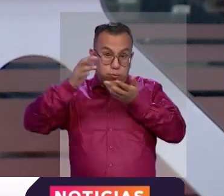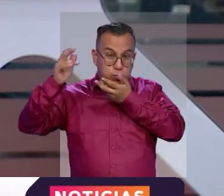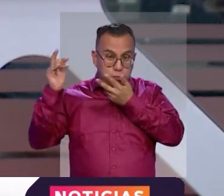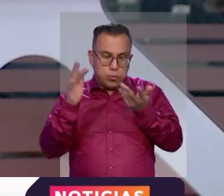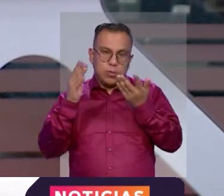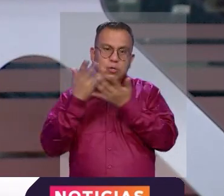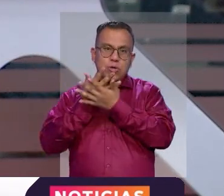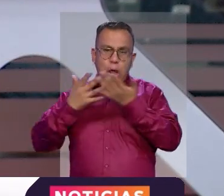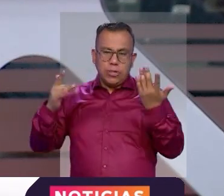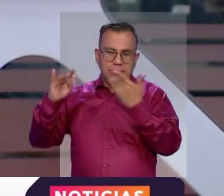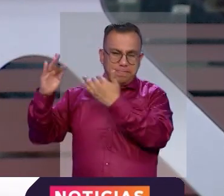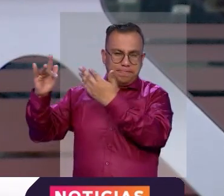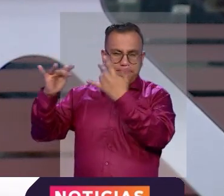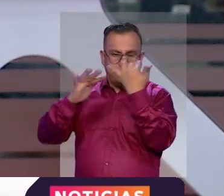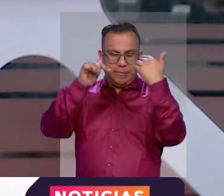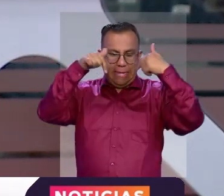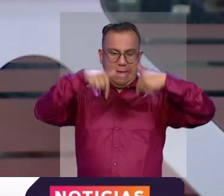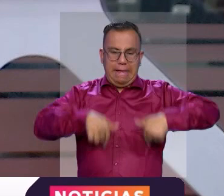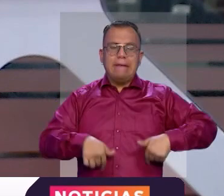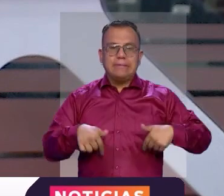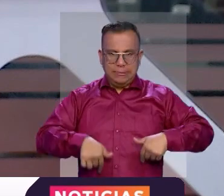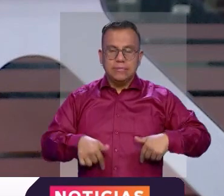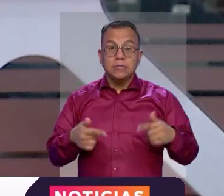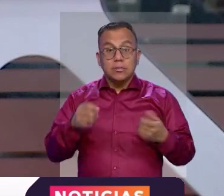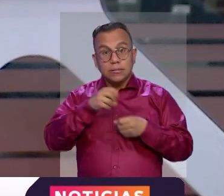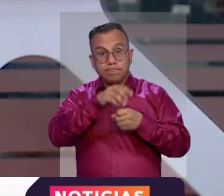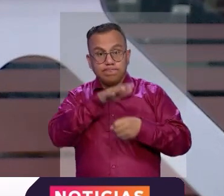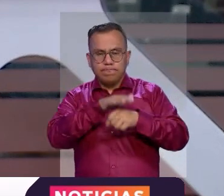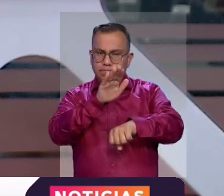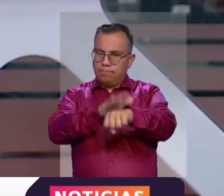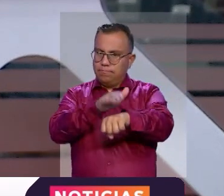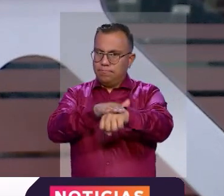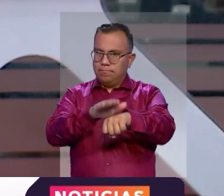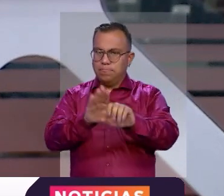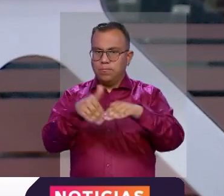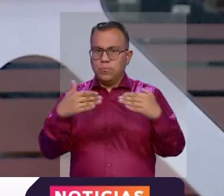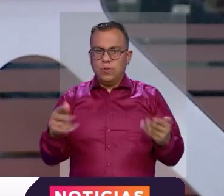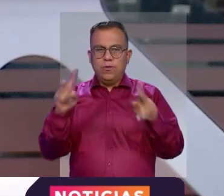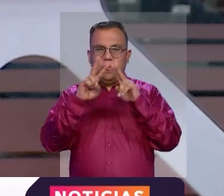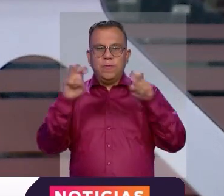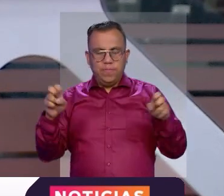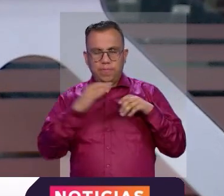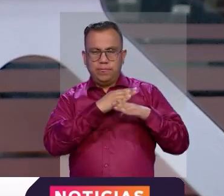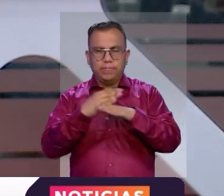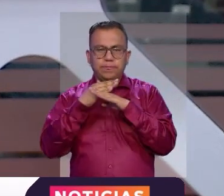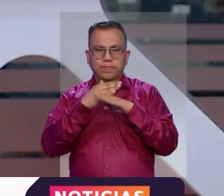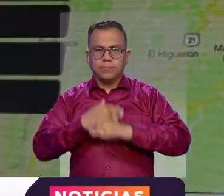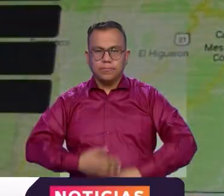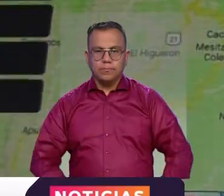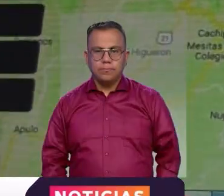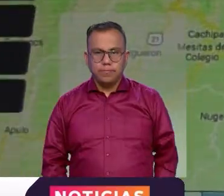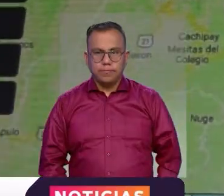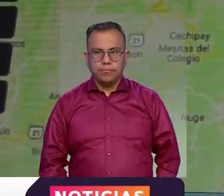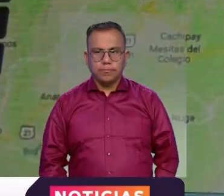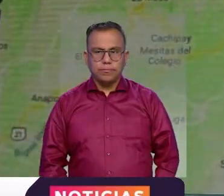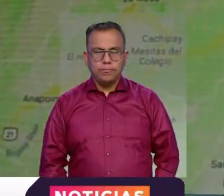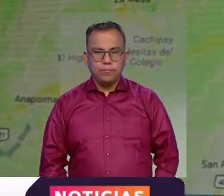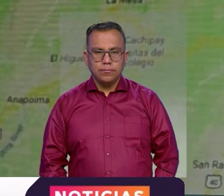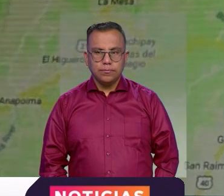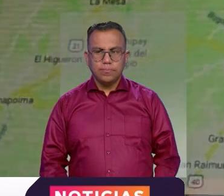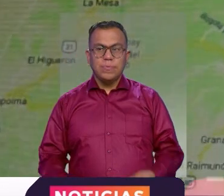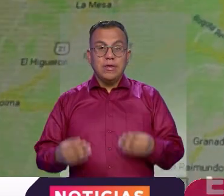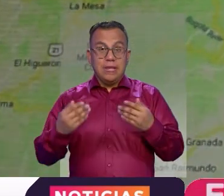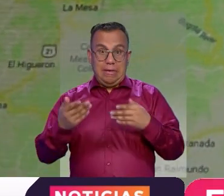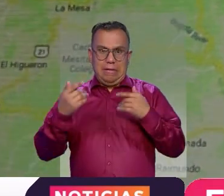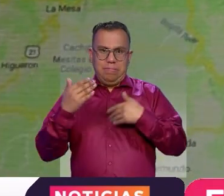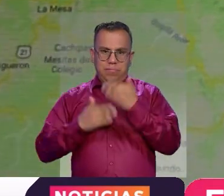material particulado llegue a la capital el distrito hace un llamado para adoptar medidas preventivas los vientos